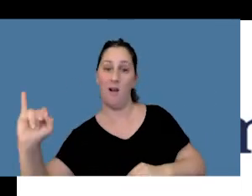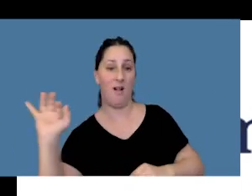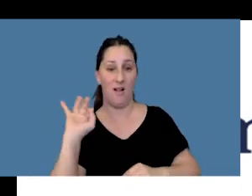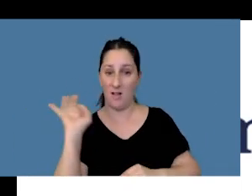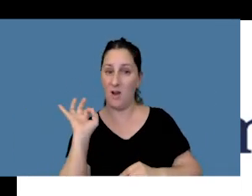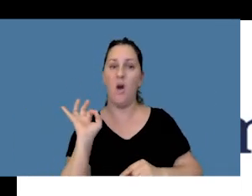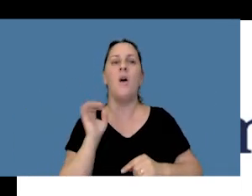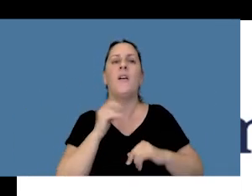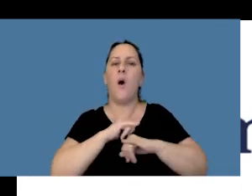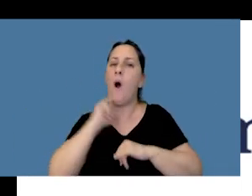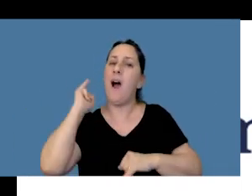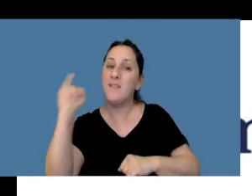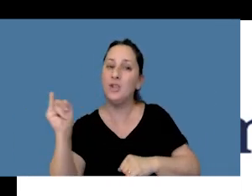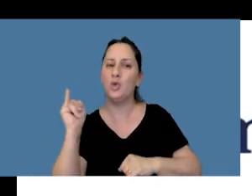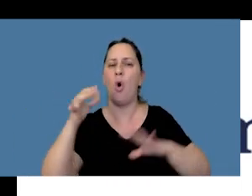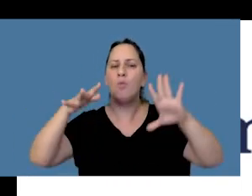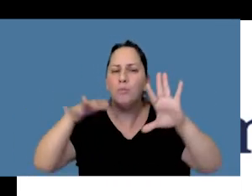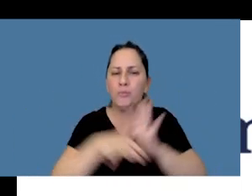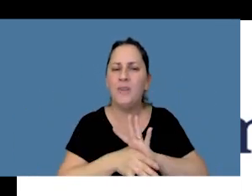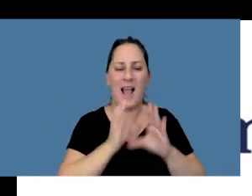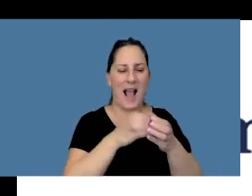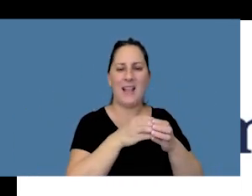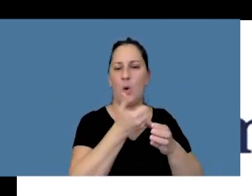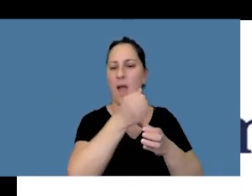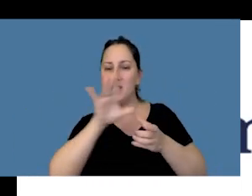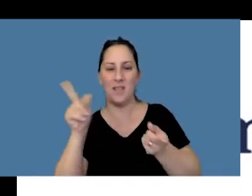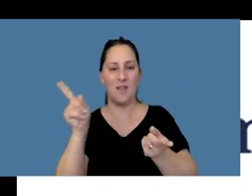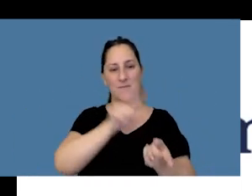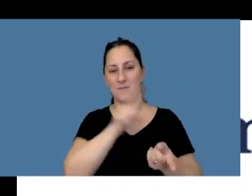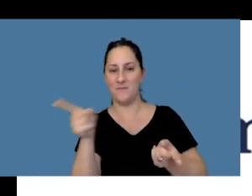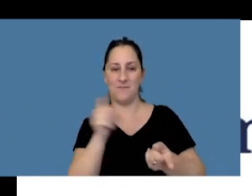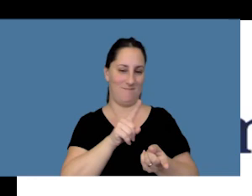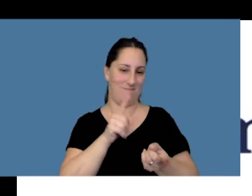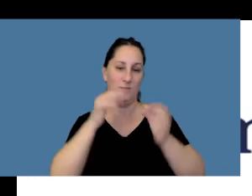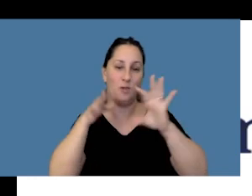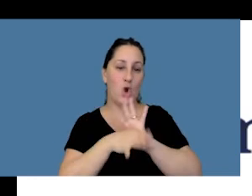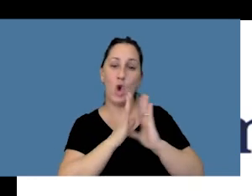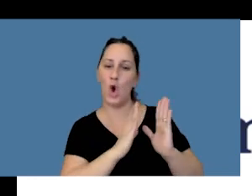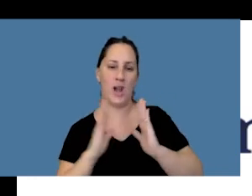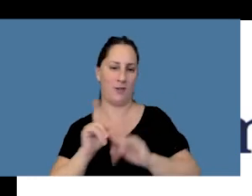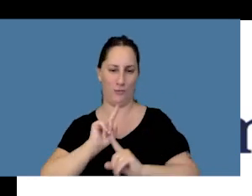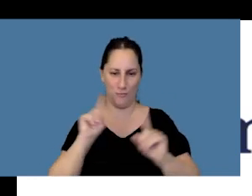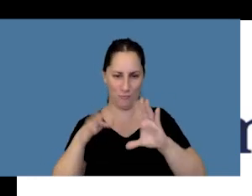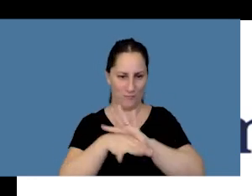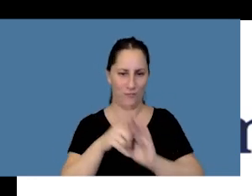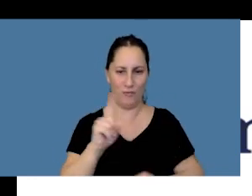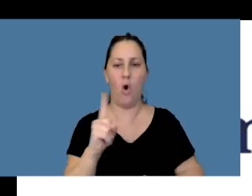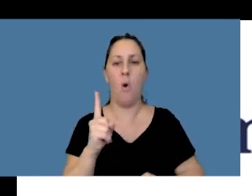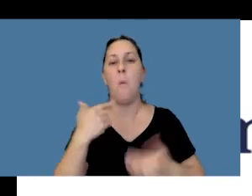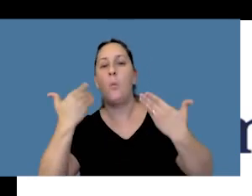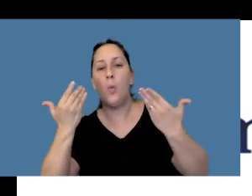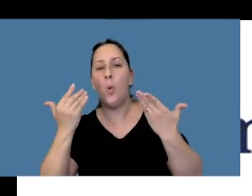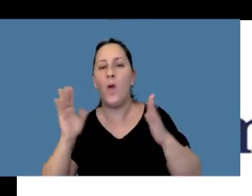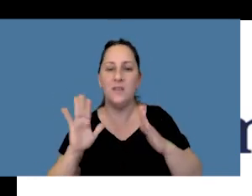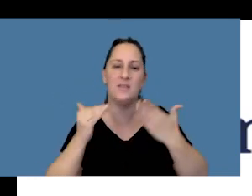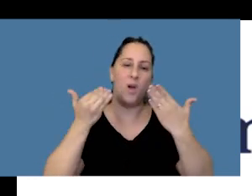que informó no fuera correcta en base a, digamos, los indicios y todas, digamos, las hipótesis que